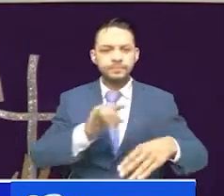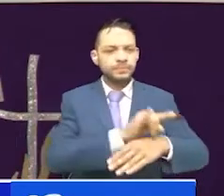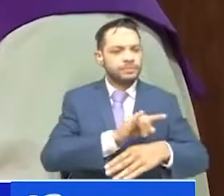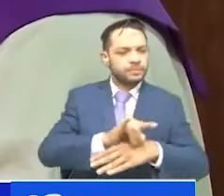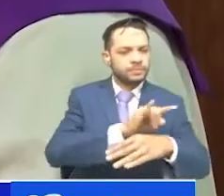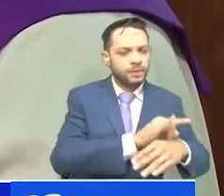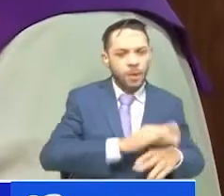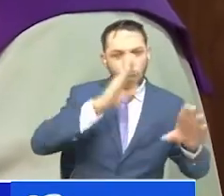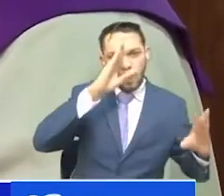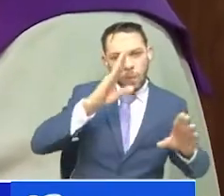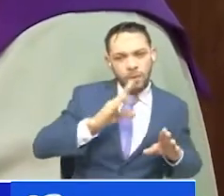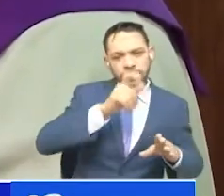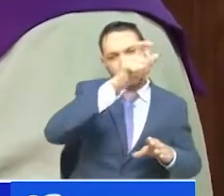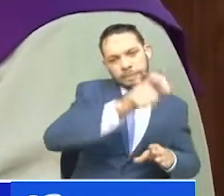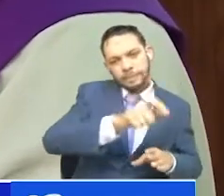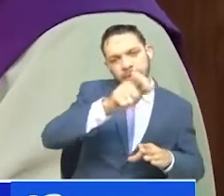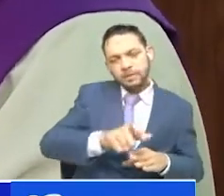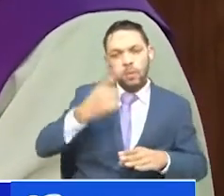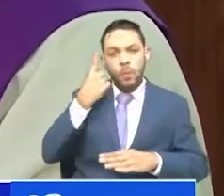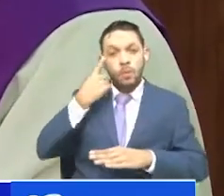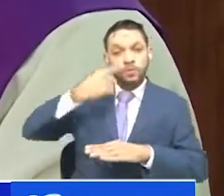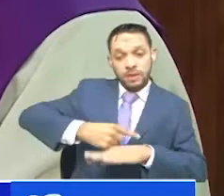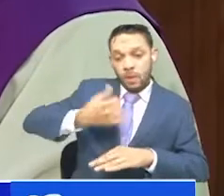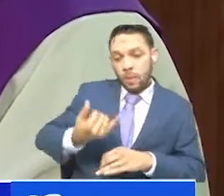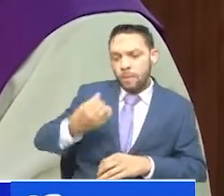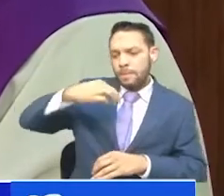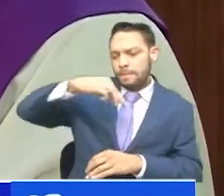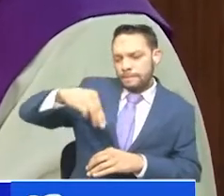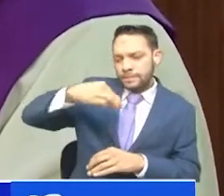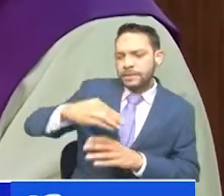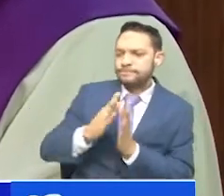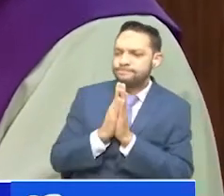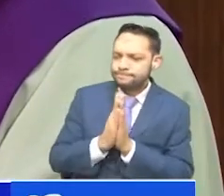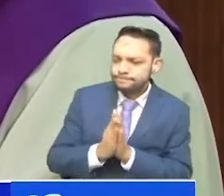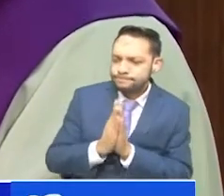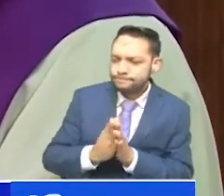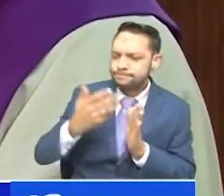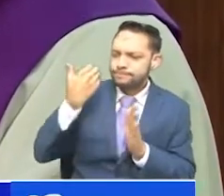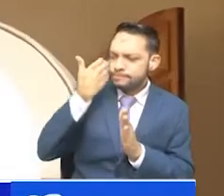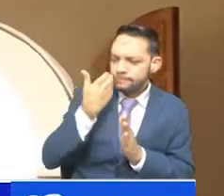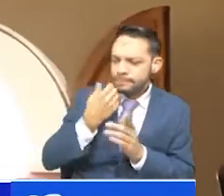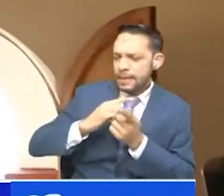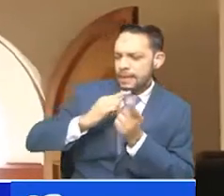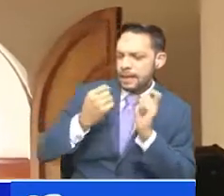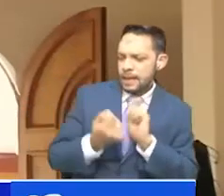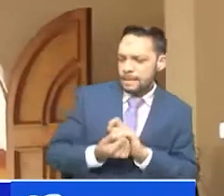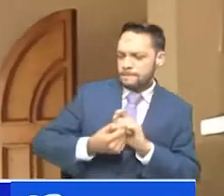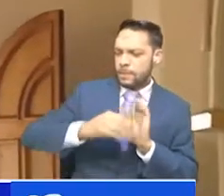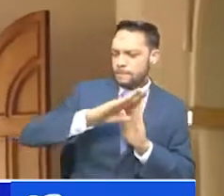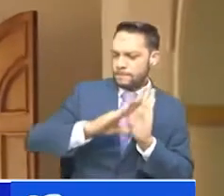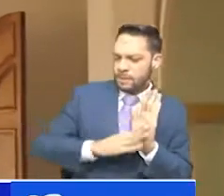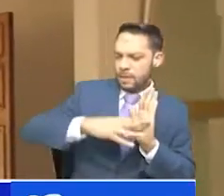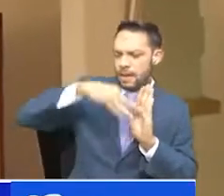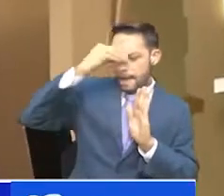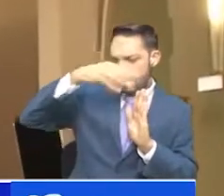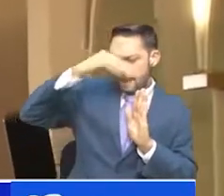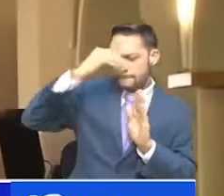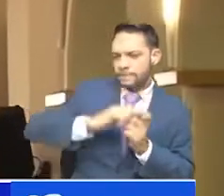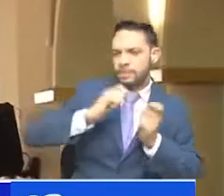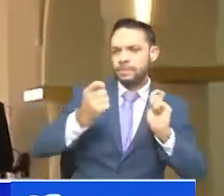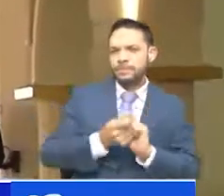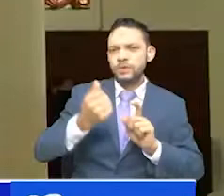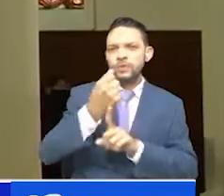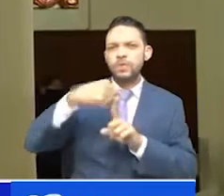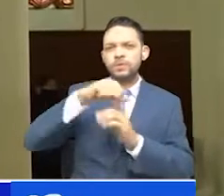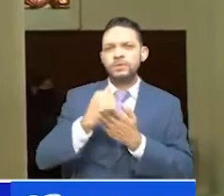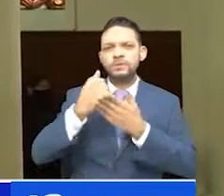del Maestro. Este día se convierte en la oportunidad para buscar el crecimiento espiritual y lograr un cambio interior para aportar a nivel familiar y